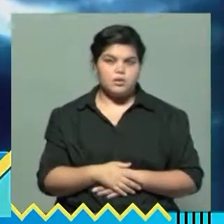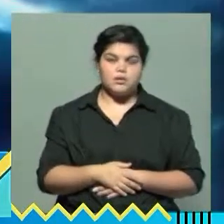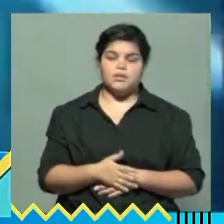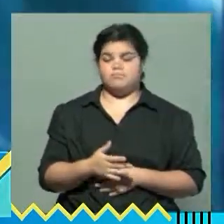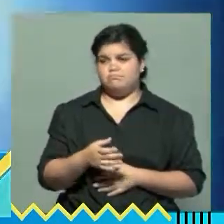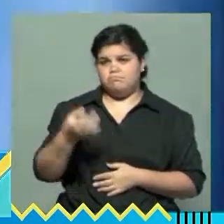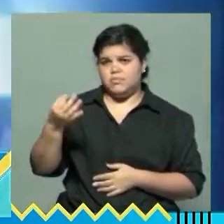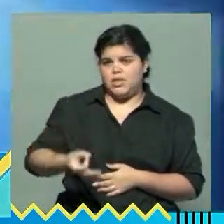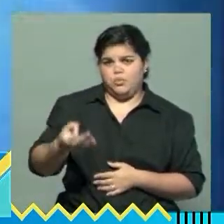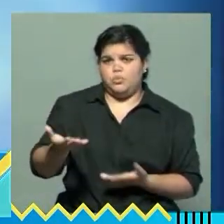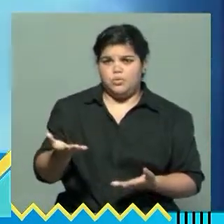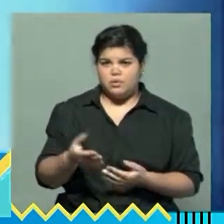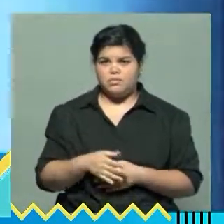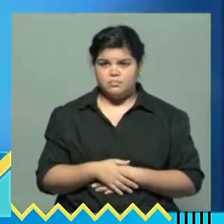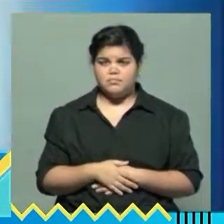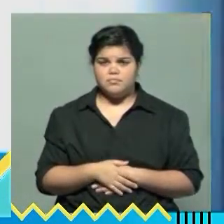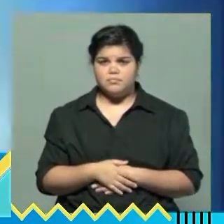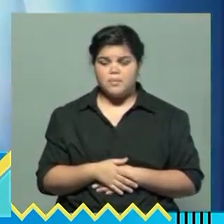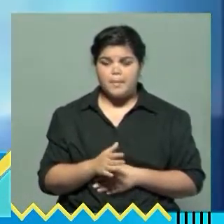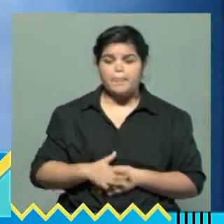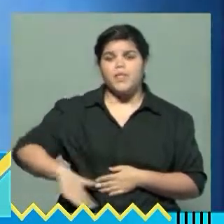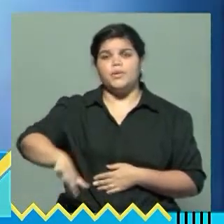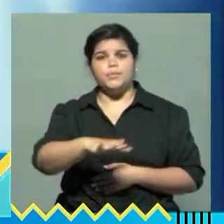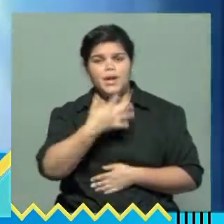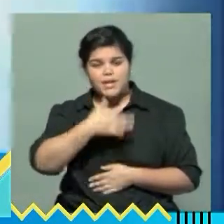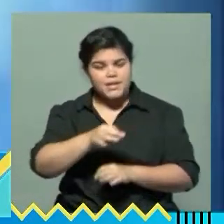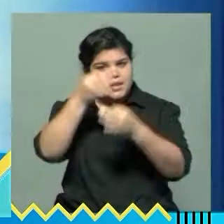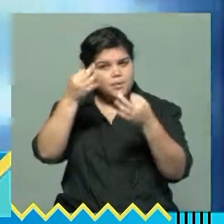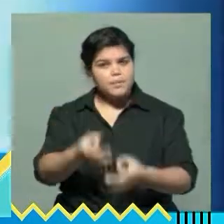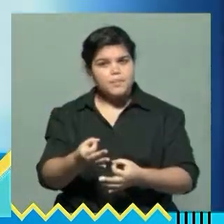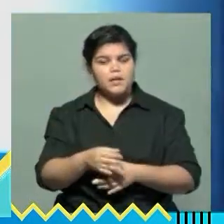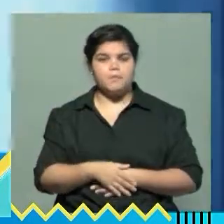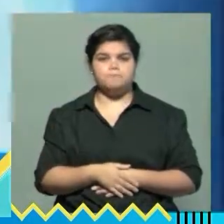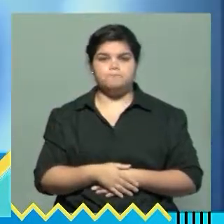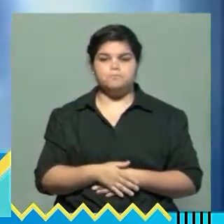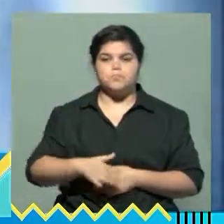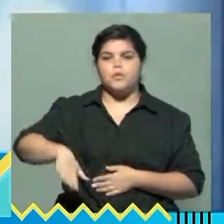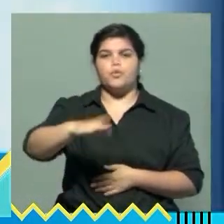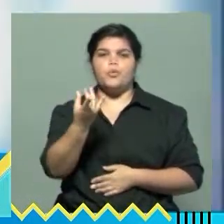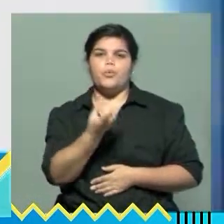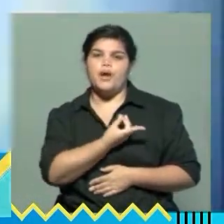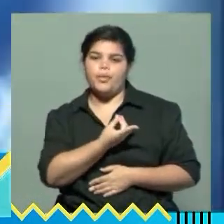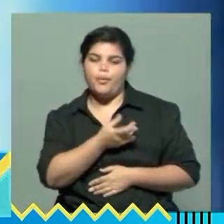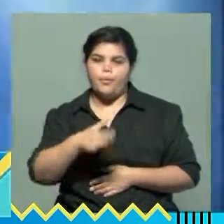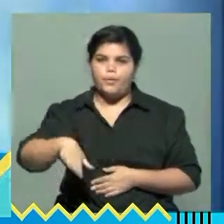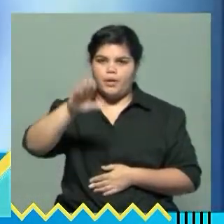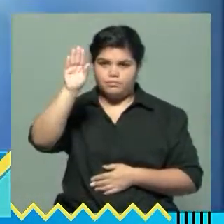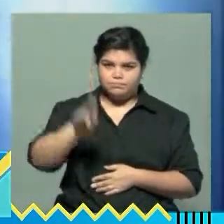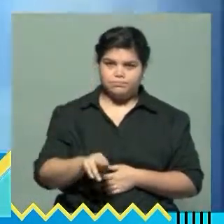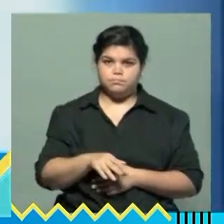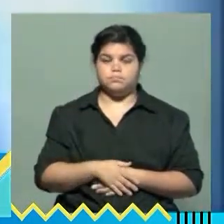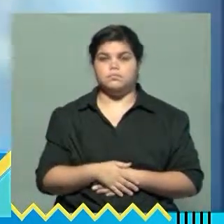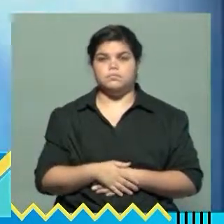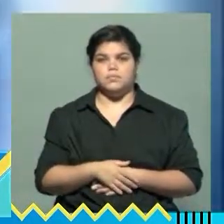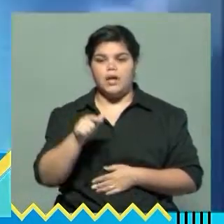formas de entender cuál es el ámbito, la jurisdicción, si se quiere, en la cual ese cruce